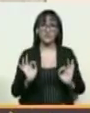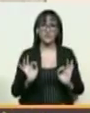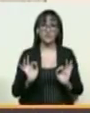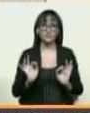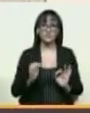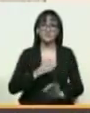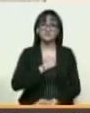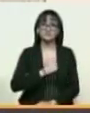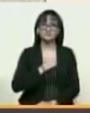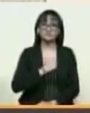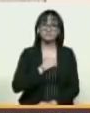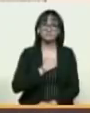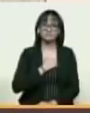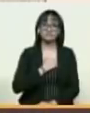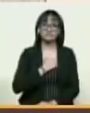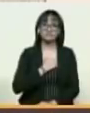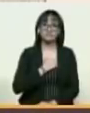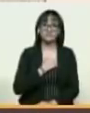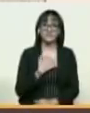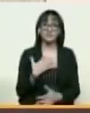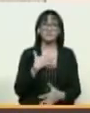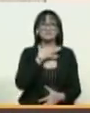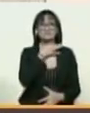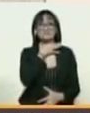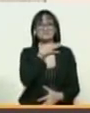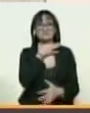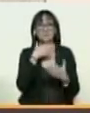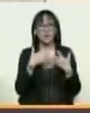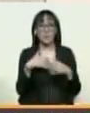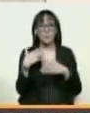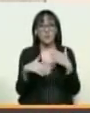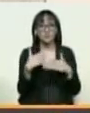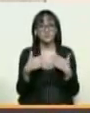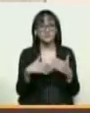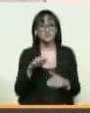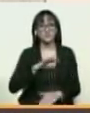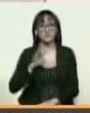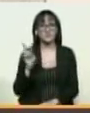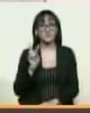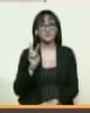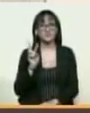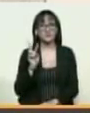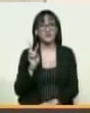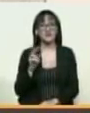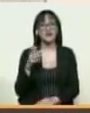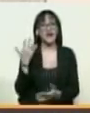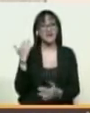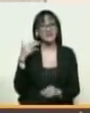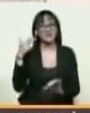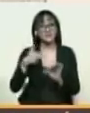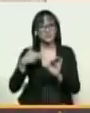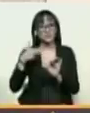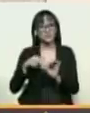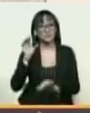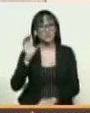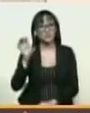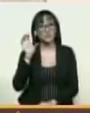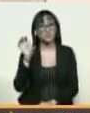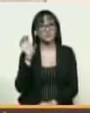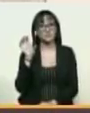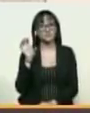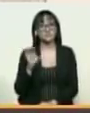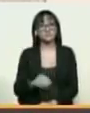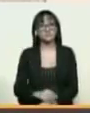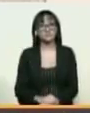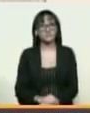lamentablemente asfixió el proceso y el aparato industrial venezolano, como fue el modelo rentista, y dándole parto